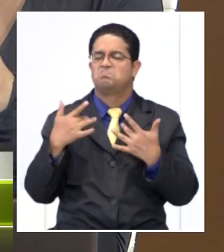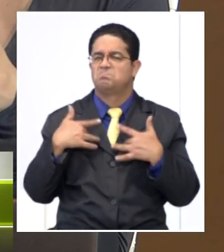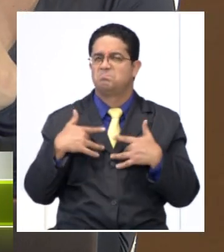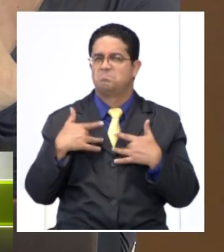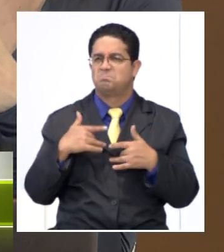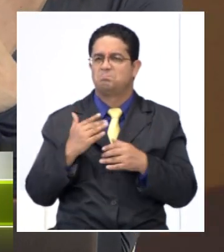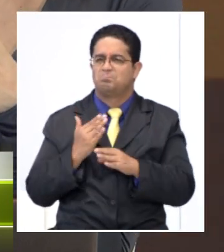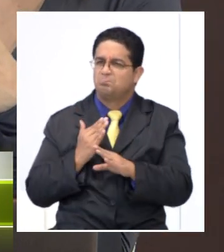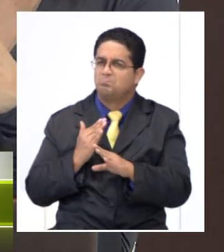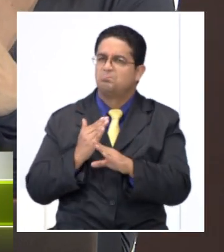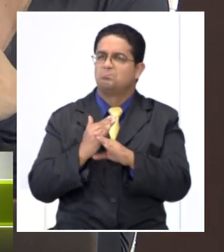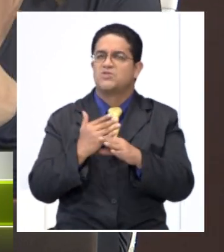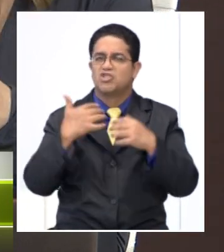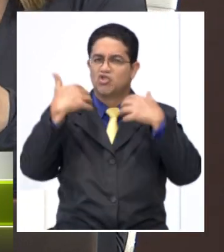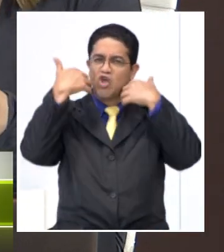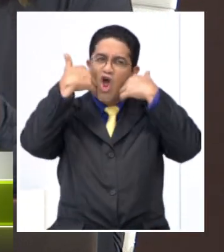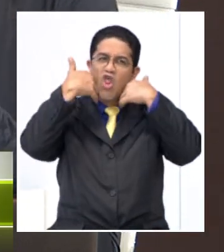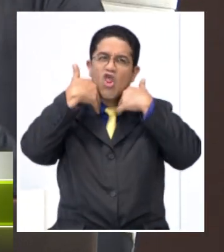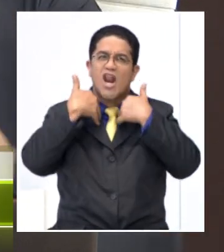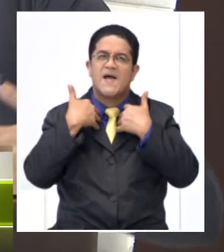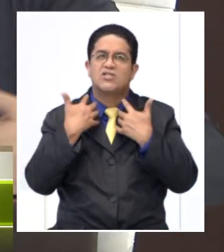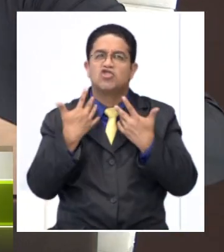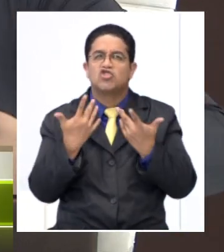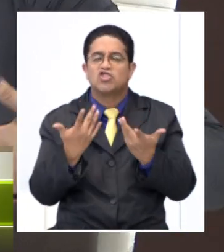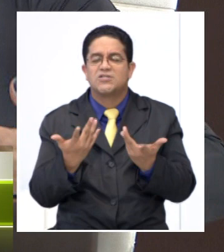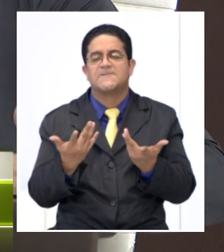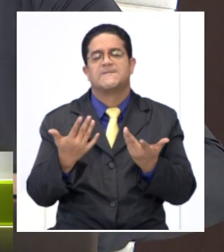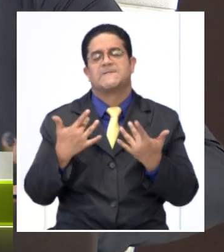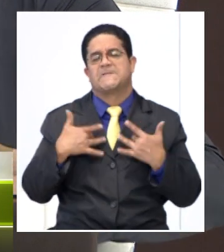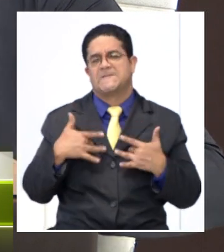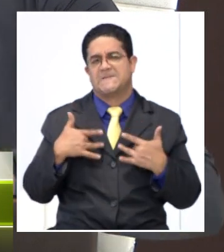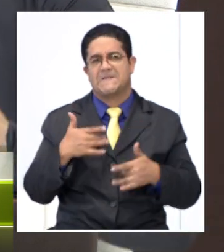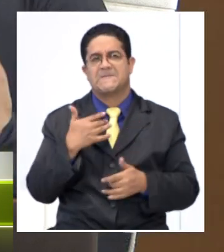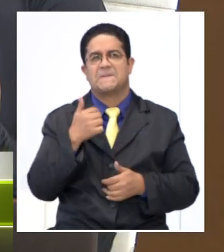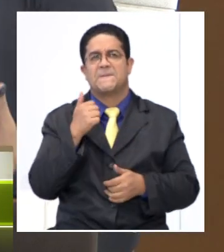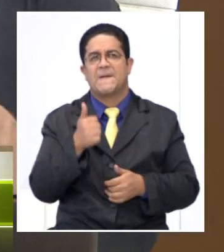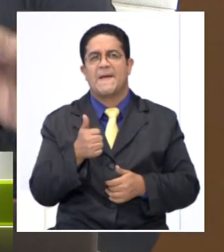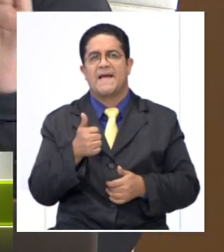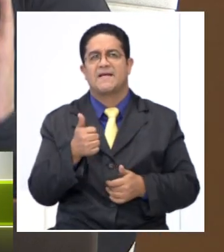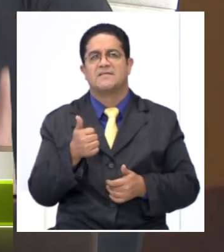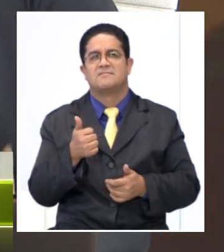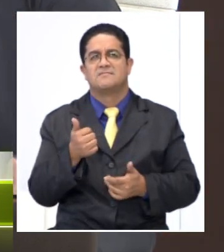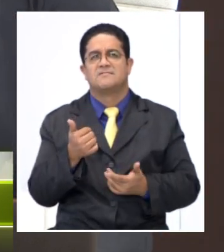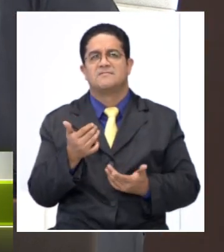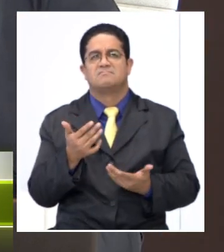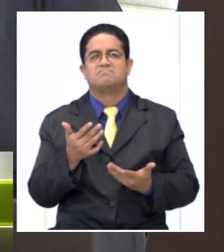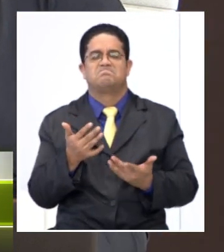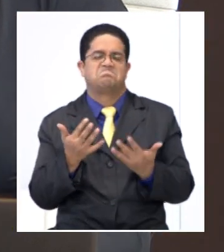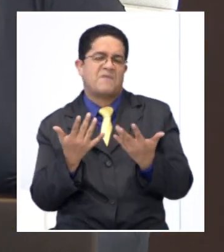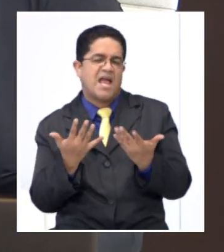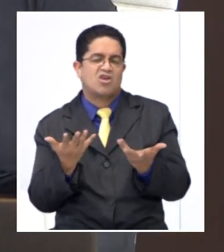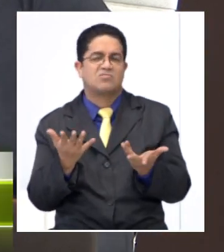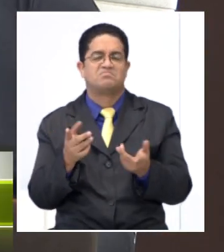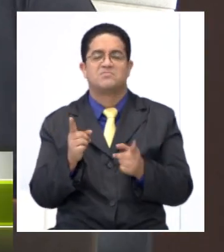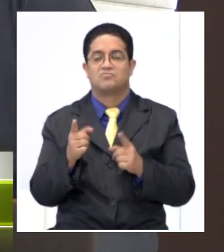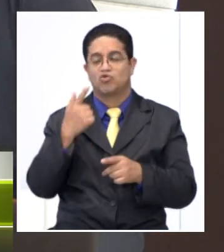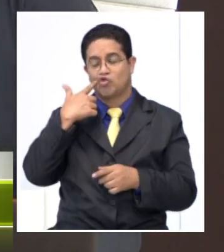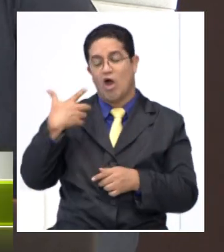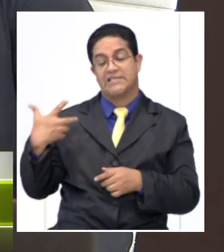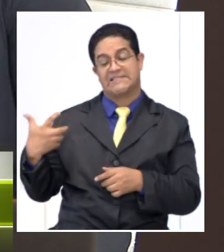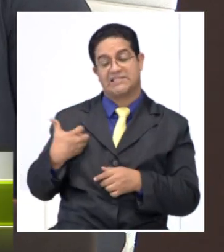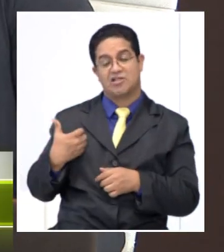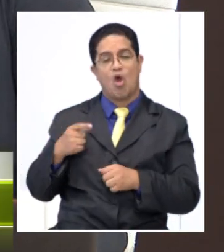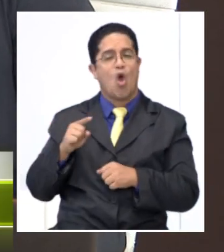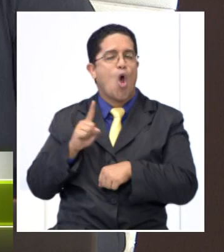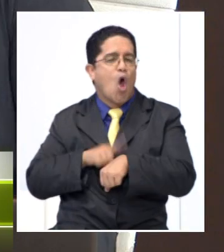tener ese sudor excesivo, de repente sentirse ya un poco mejor, sea axila, sea mano? Porque dirán, bueno, me lo inyecto hoy, pero ¿en cuánto